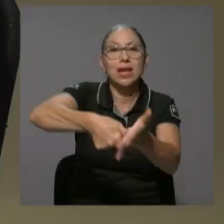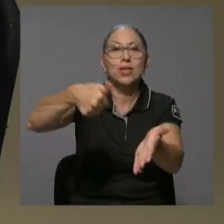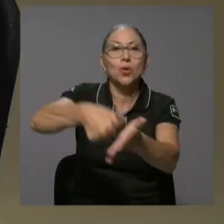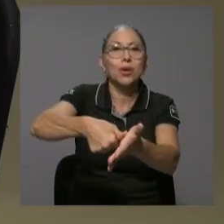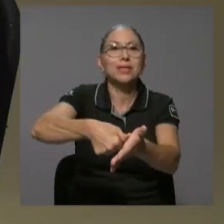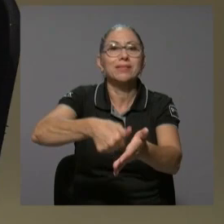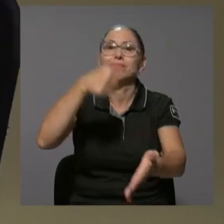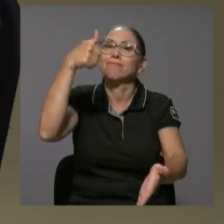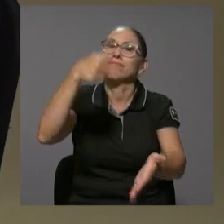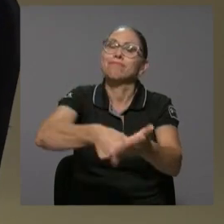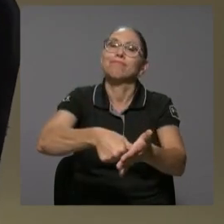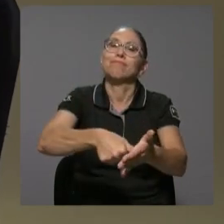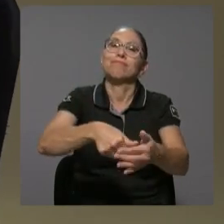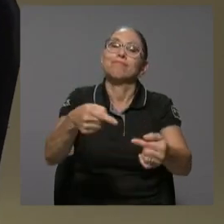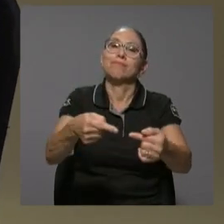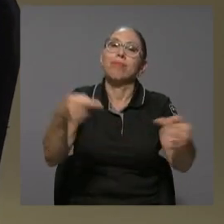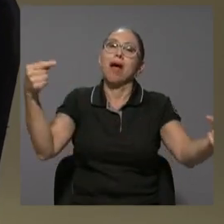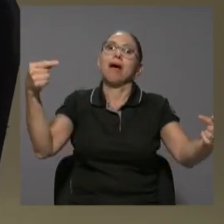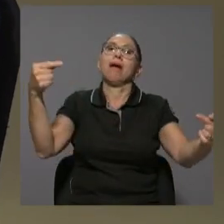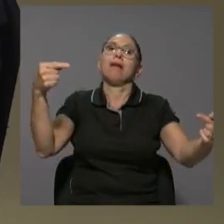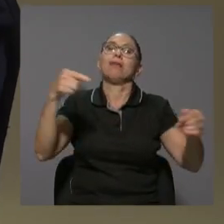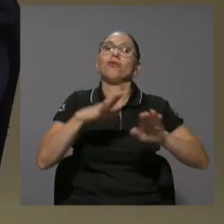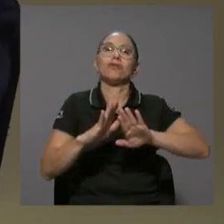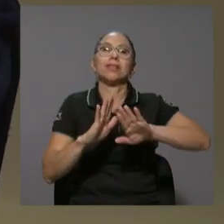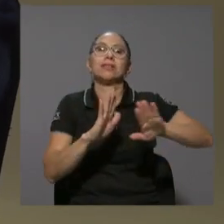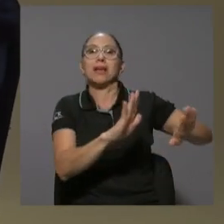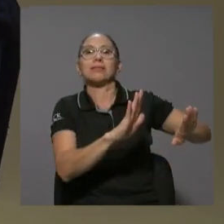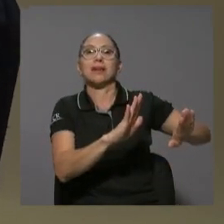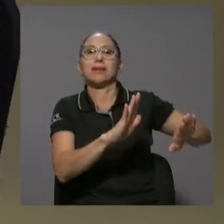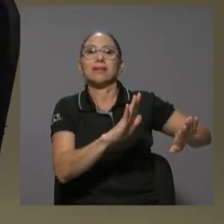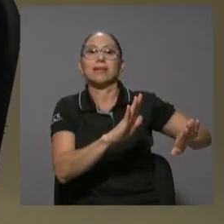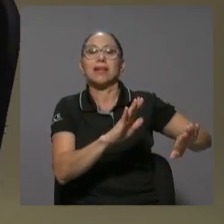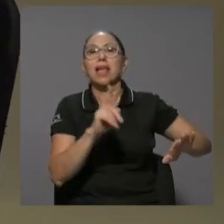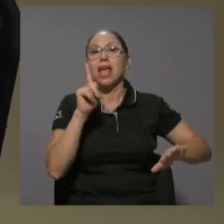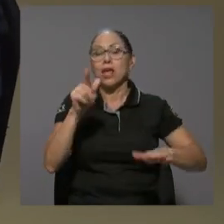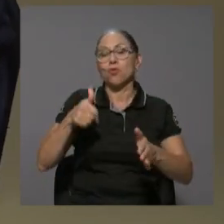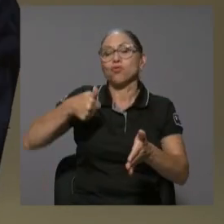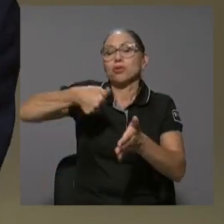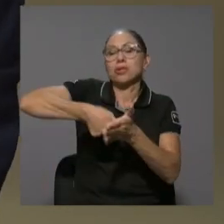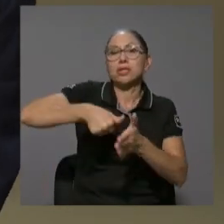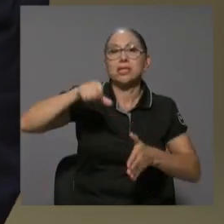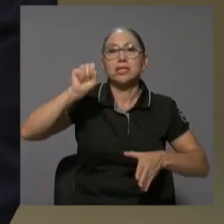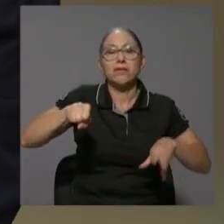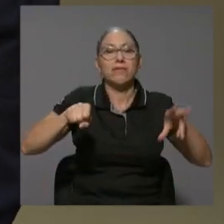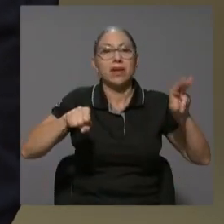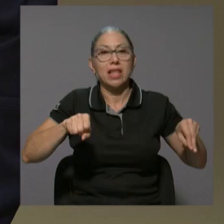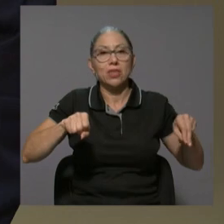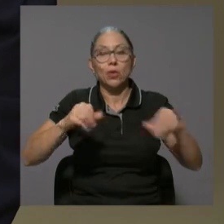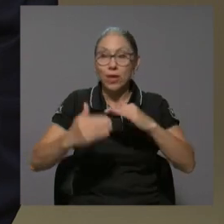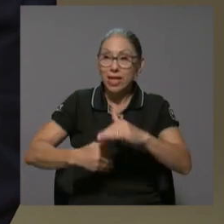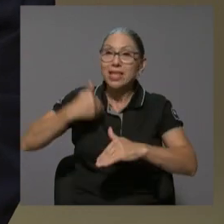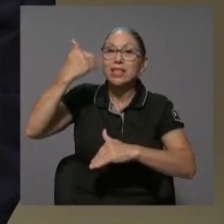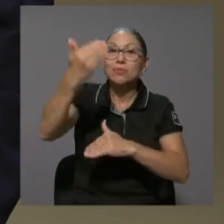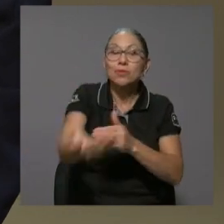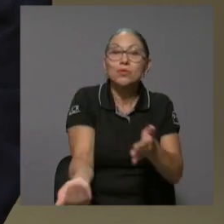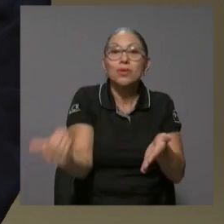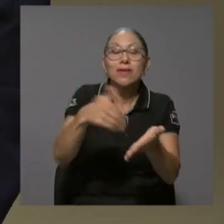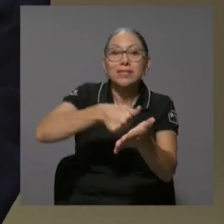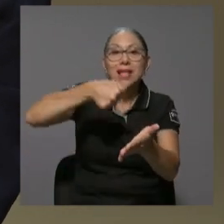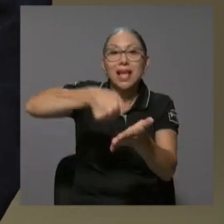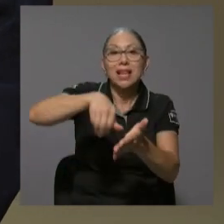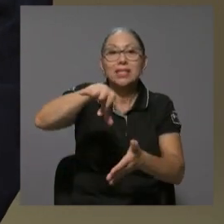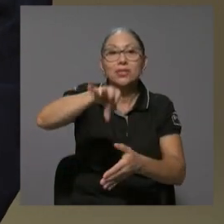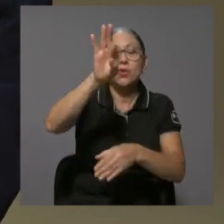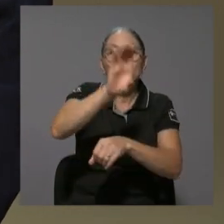Contundente. Contundentemente. Y viene la elección de un nuevo Consejo Constitucional y resulta que gana la